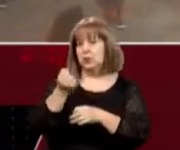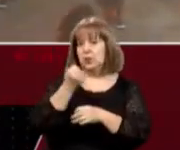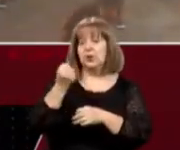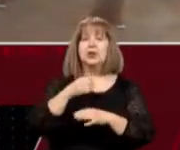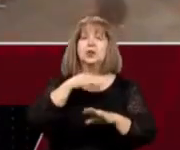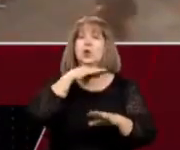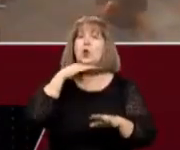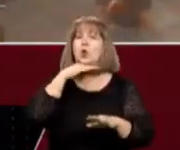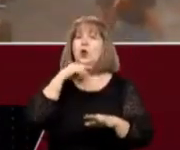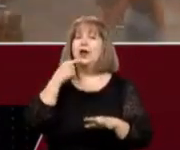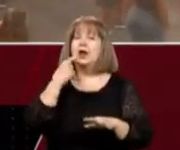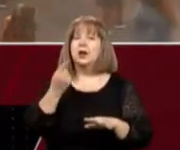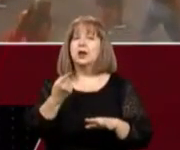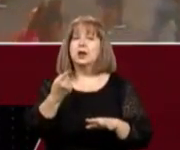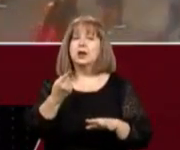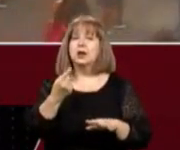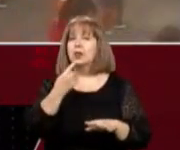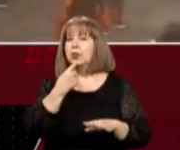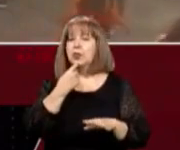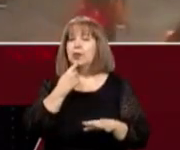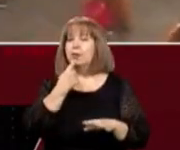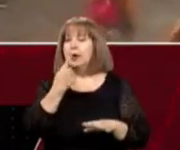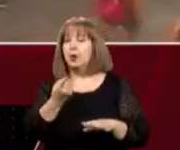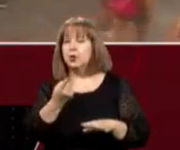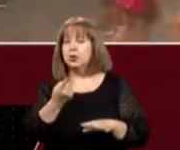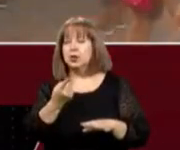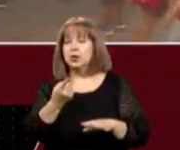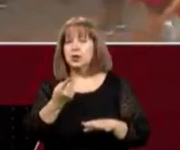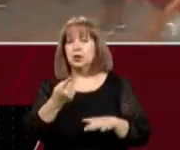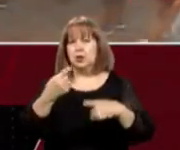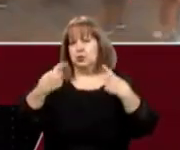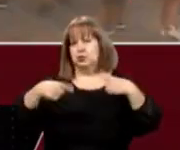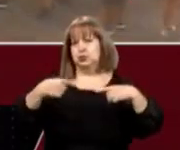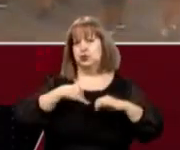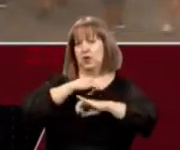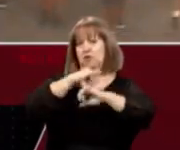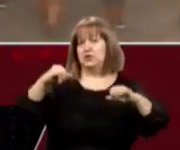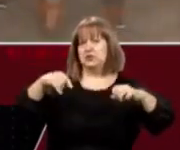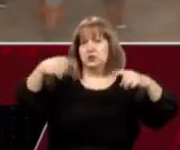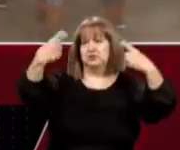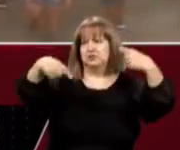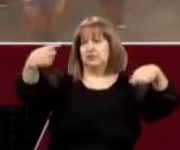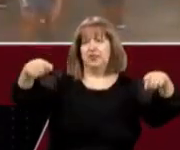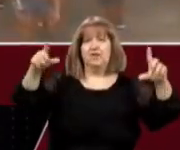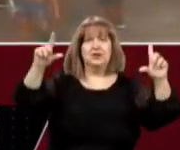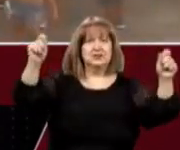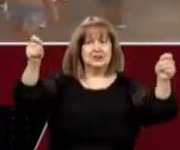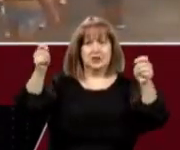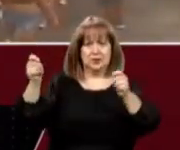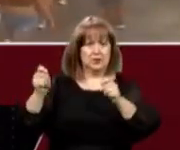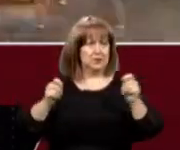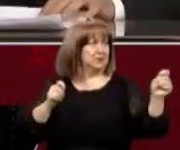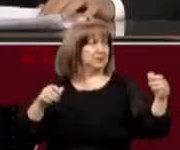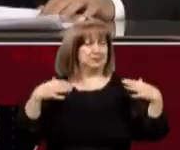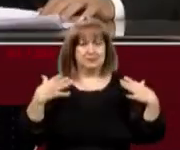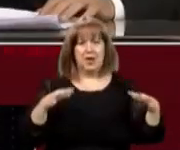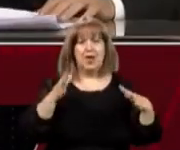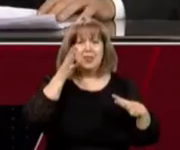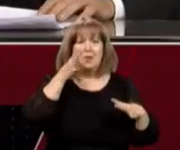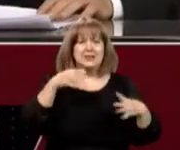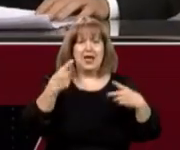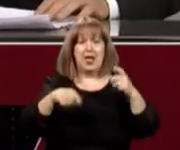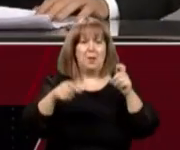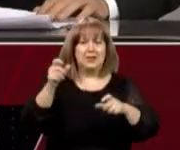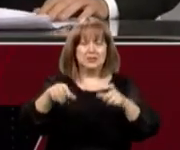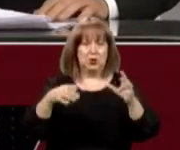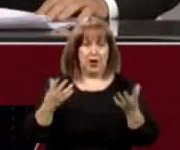te escucho y voy para el lado que vos me digas porque tenemos muchísima diversidad, carteles, gente. No, así que el lado del que ustedes necesiten. Quieran que, bueno, debe el que